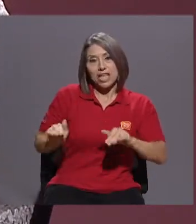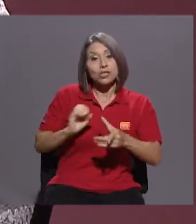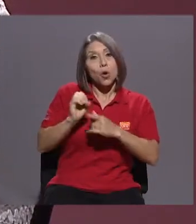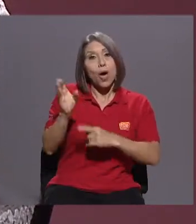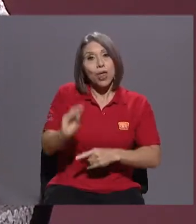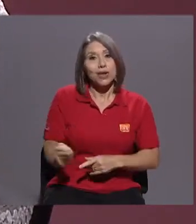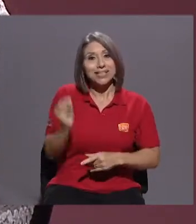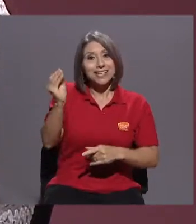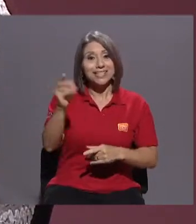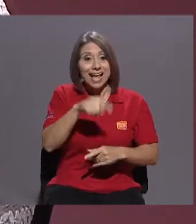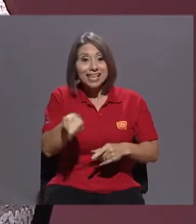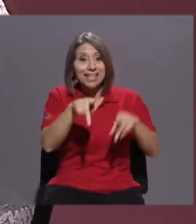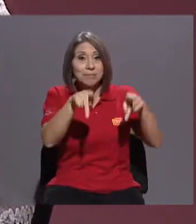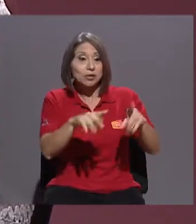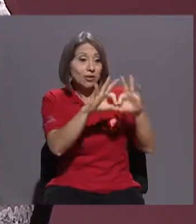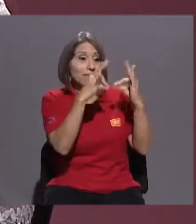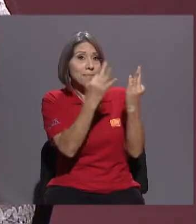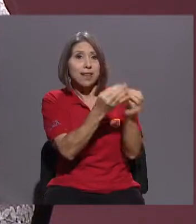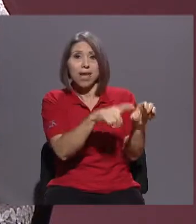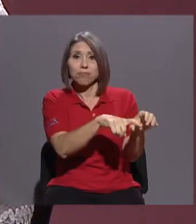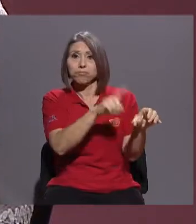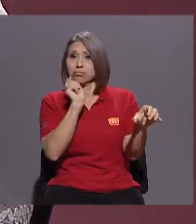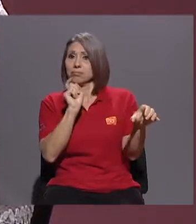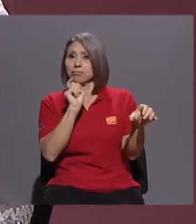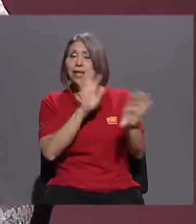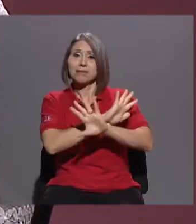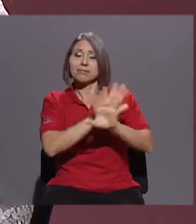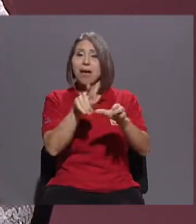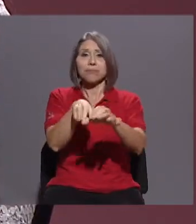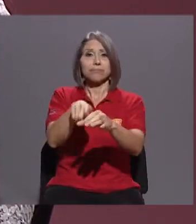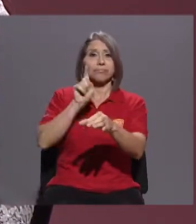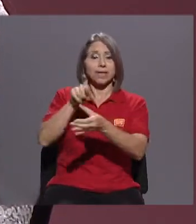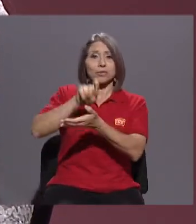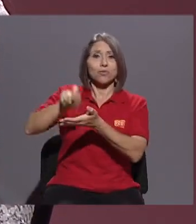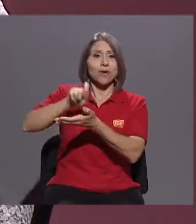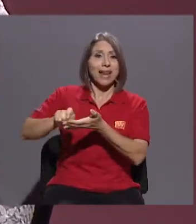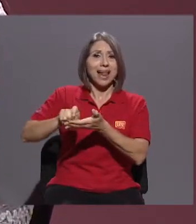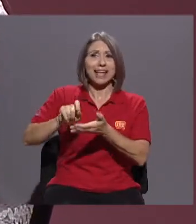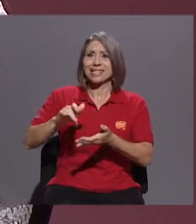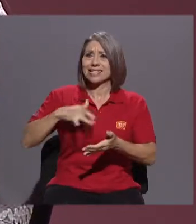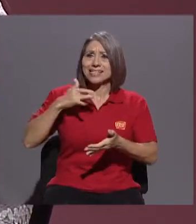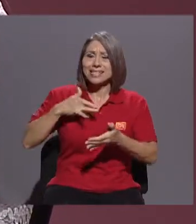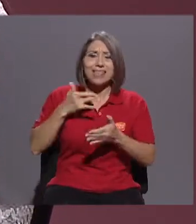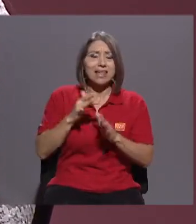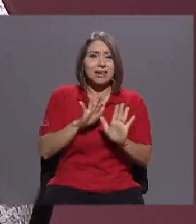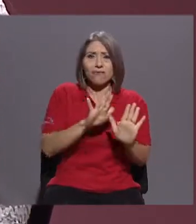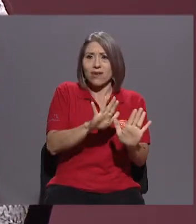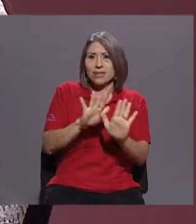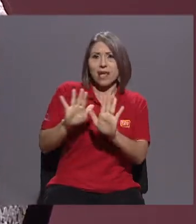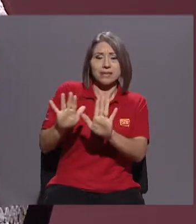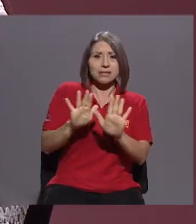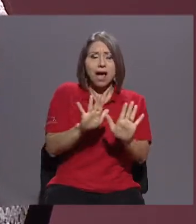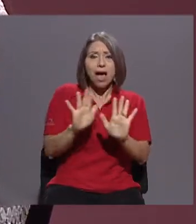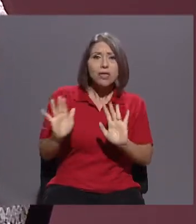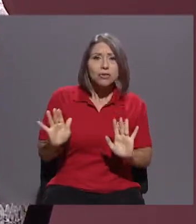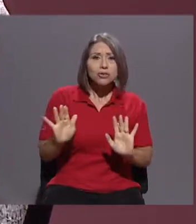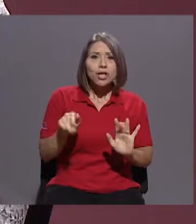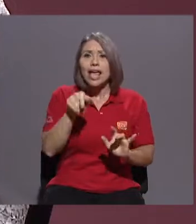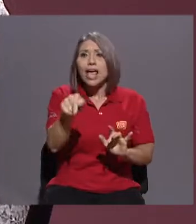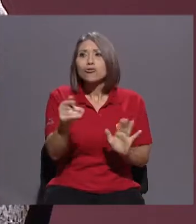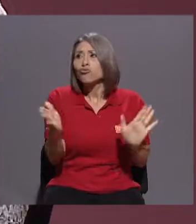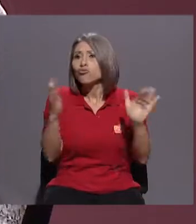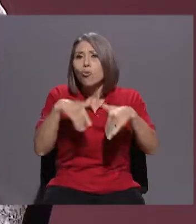hogares ¿Verdad? Pierden su hogar Pierden la escuela Porque empiezan A sentirse rechazados Dentro de los espacios escolares